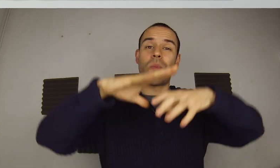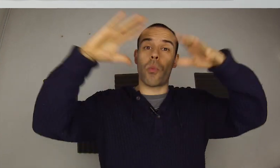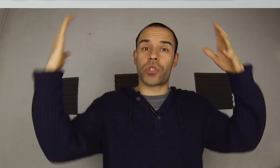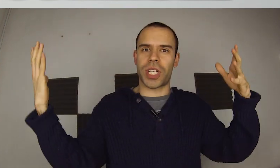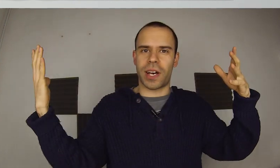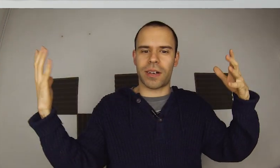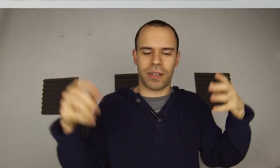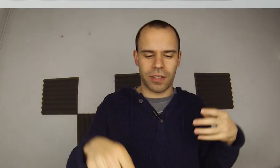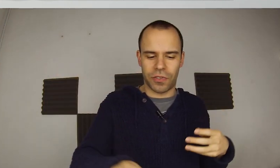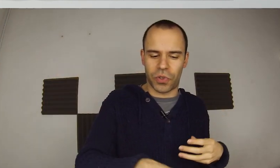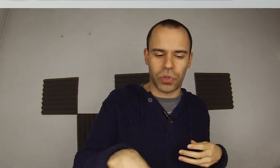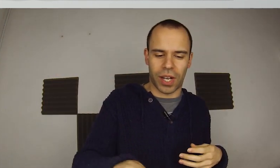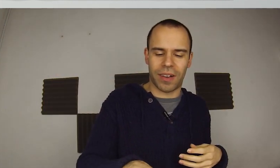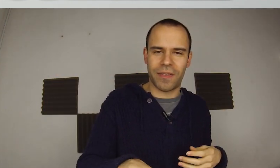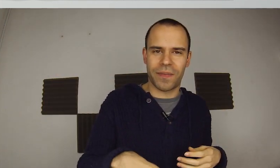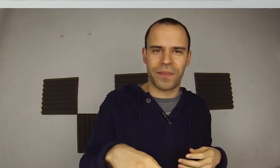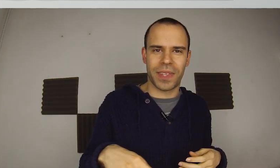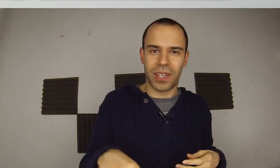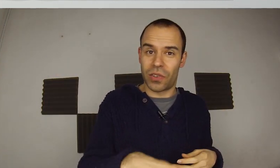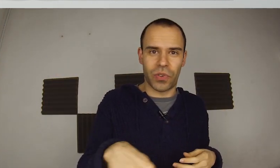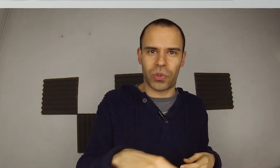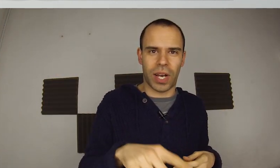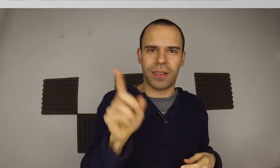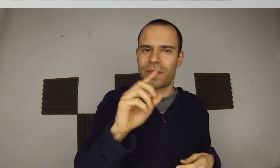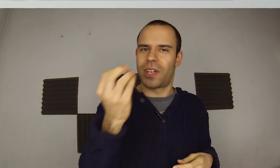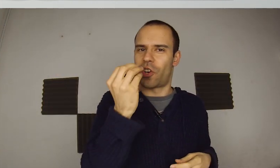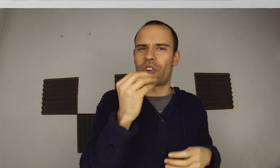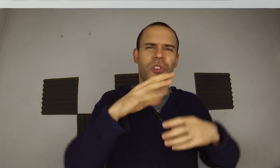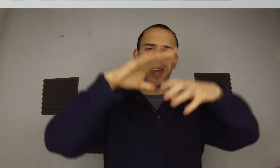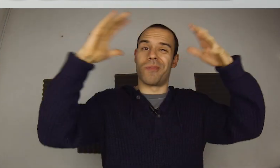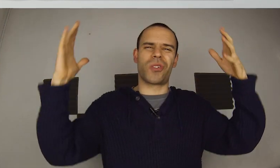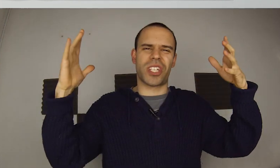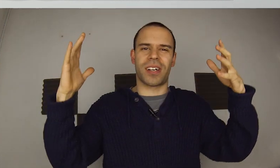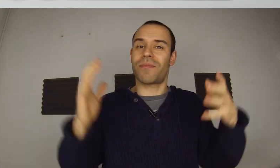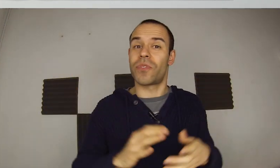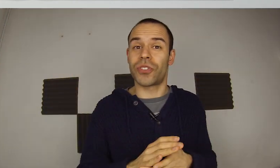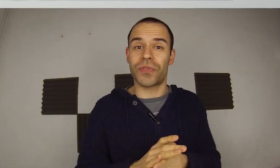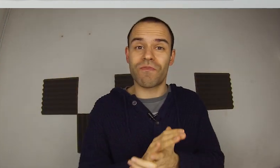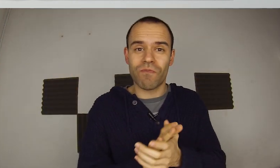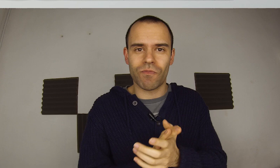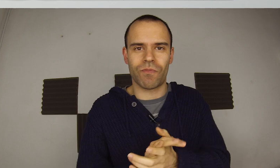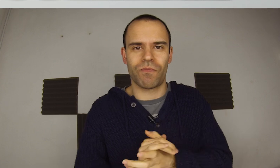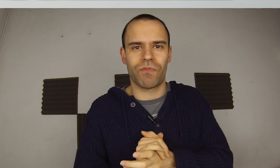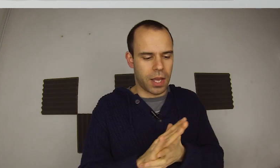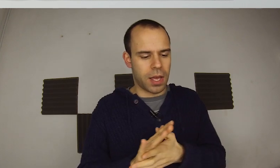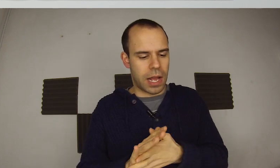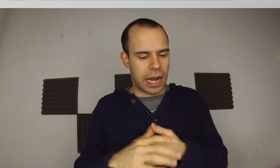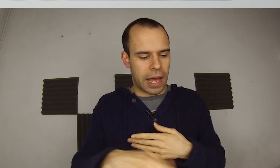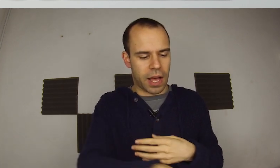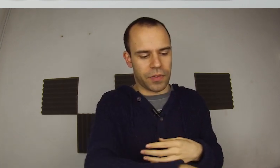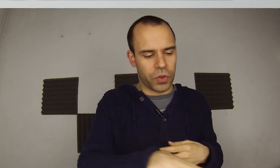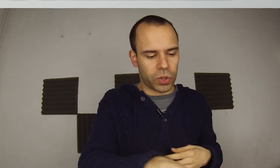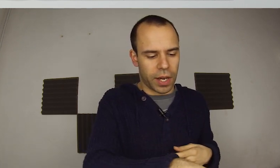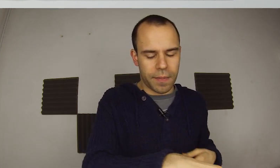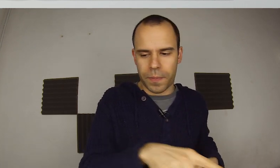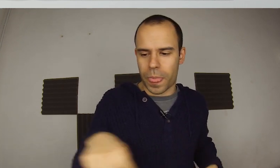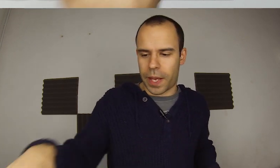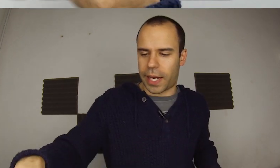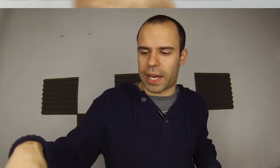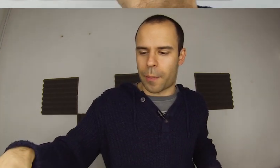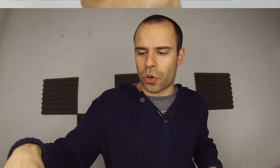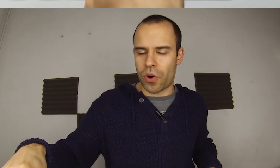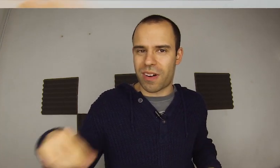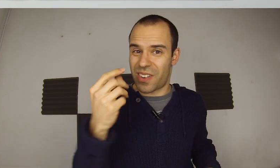comen mucha fruta fruta no comen mucha no la fruta